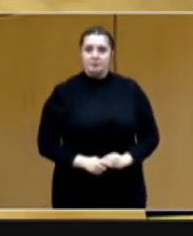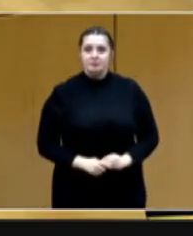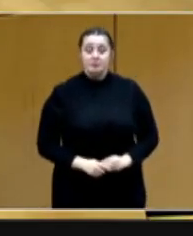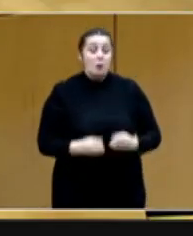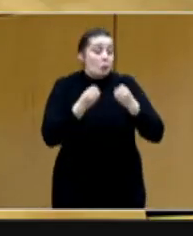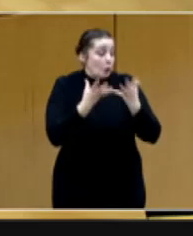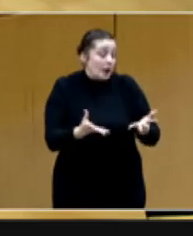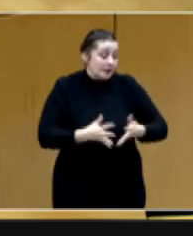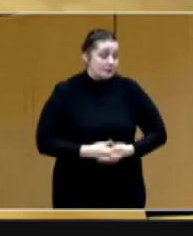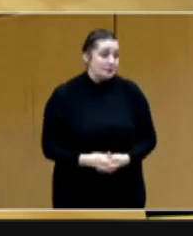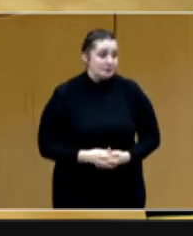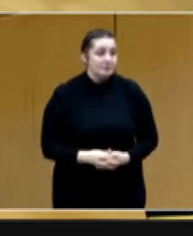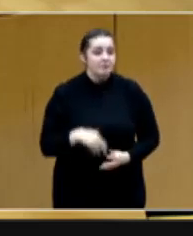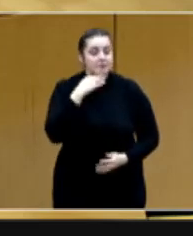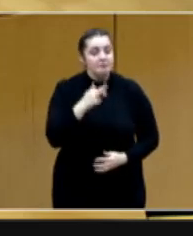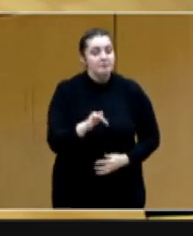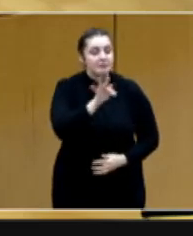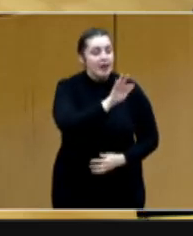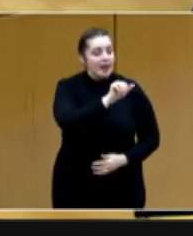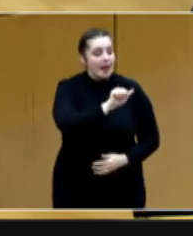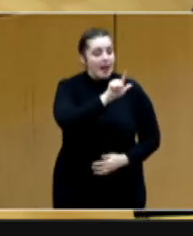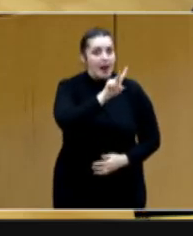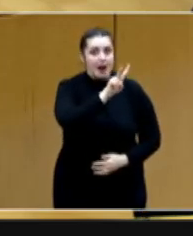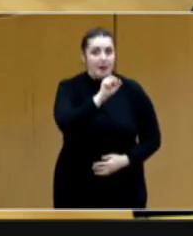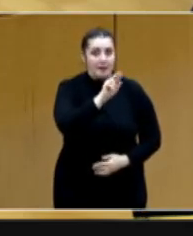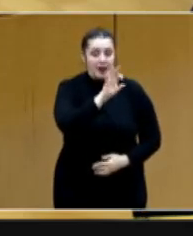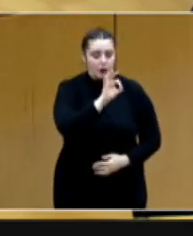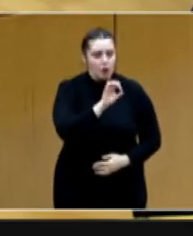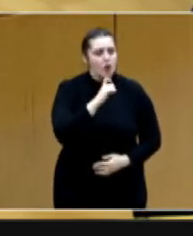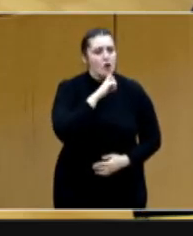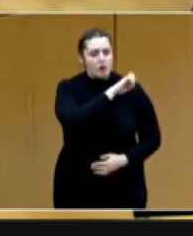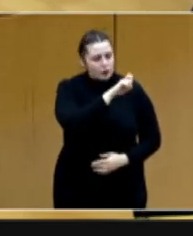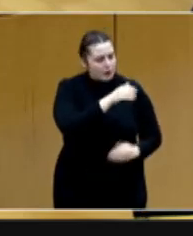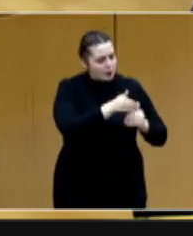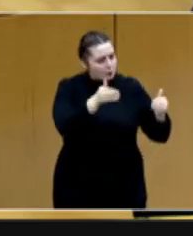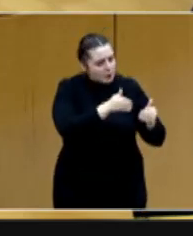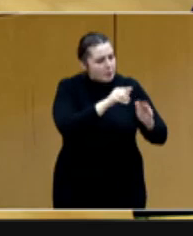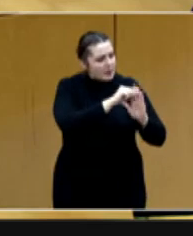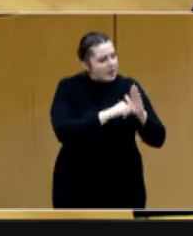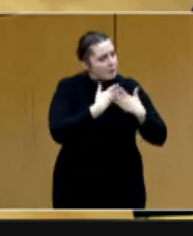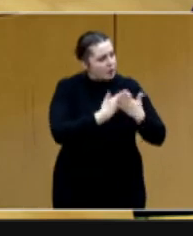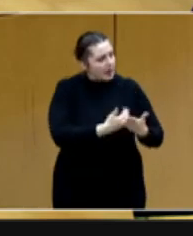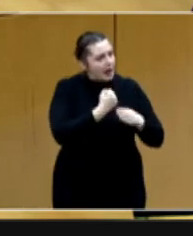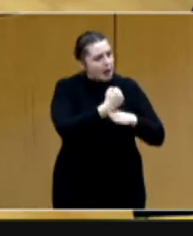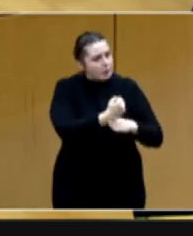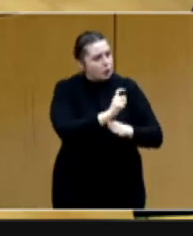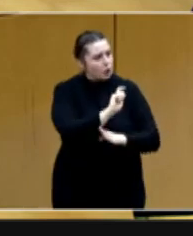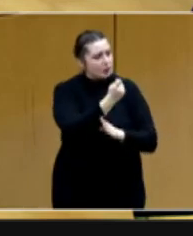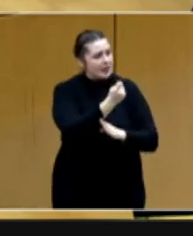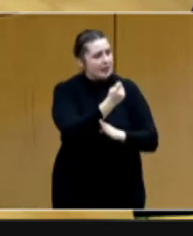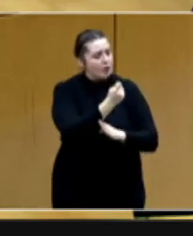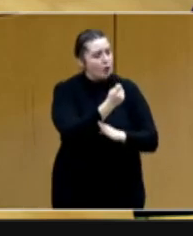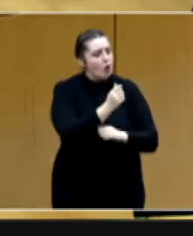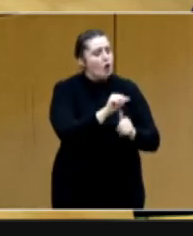muy bien pasamos a ti Álvaro ha conseguido la fundación poner en marcha alguna medida voluntaria de apoyo por la vía